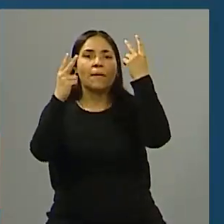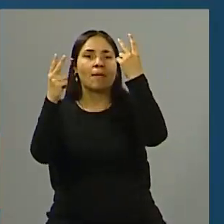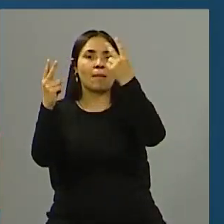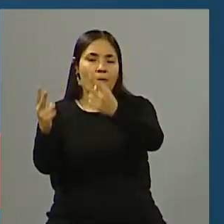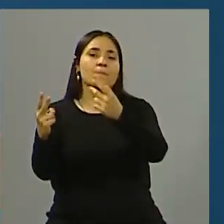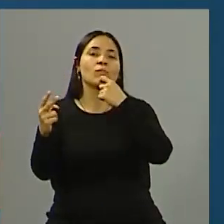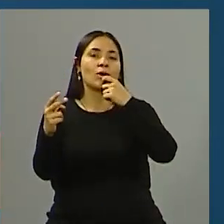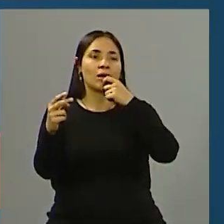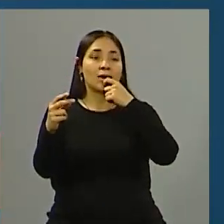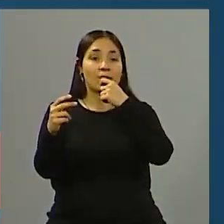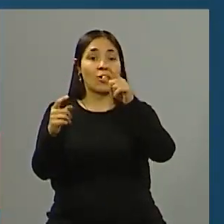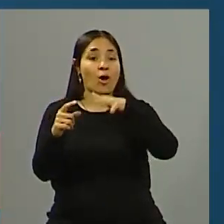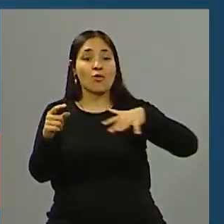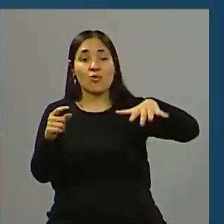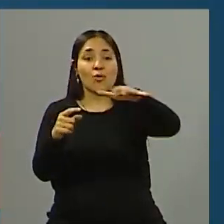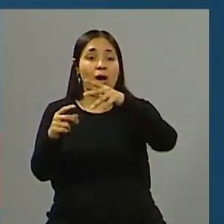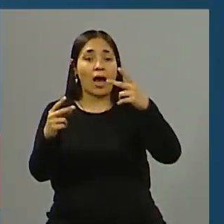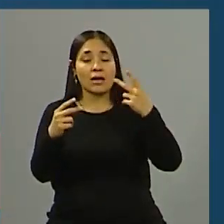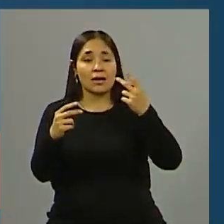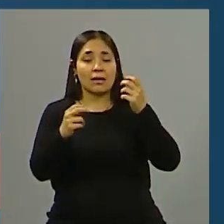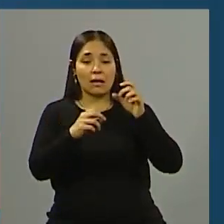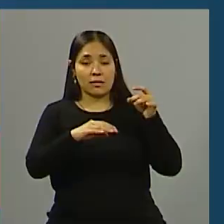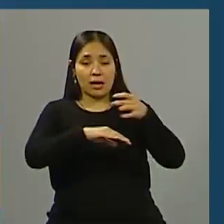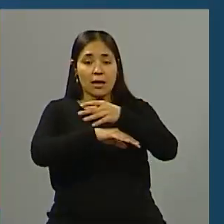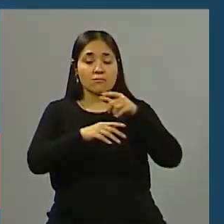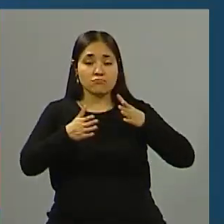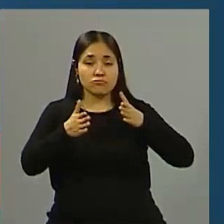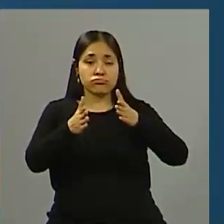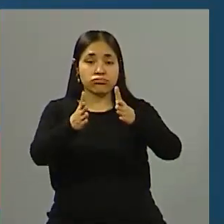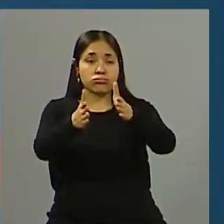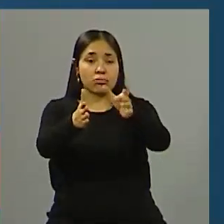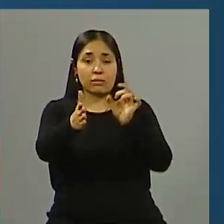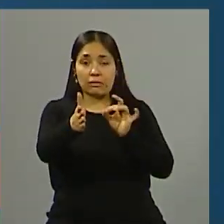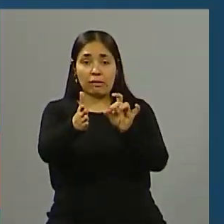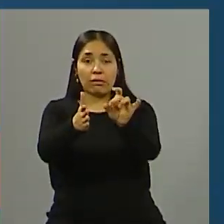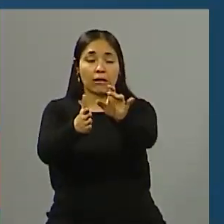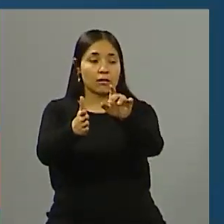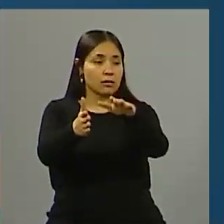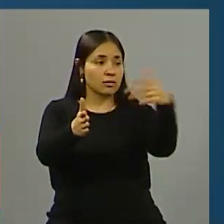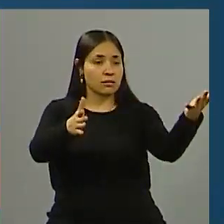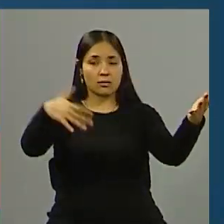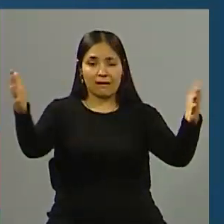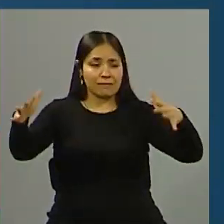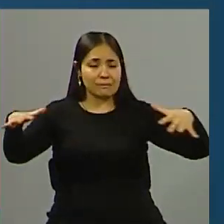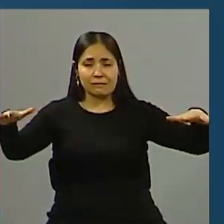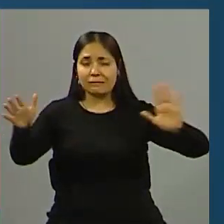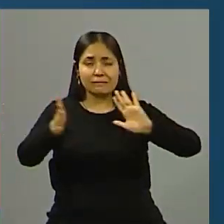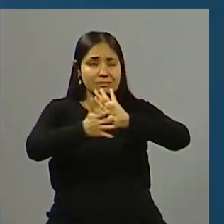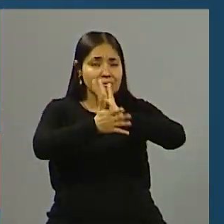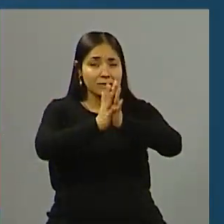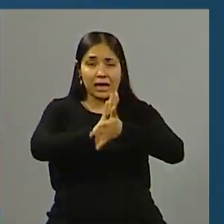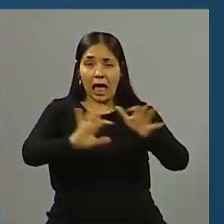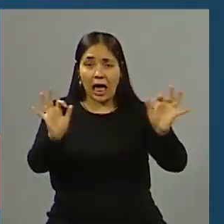del tren. ¿Cómo ustedes trabajan para mantener esos lugares seguros teniendo en cuenta que siempre hay vandalismo, ¿no? Que atenta además